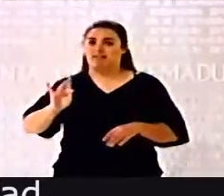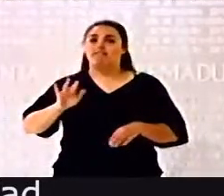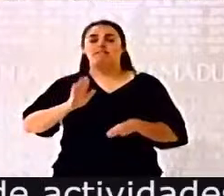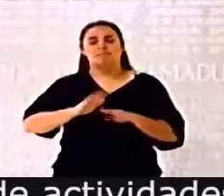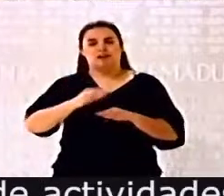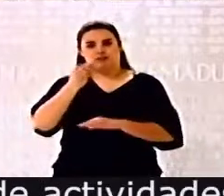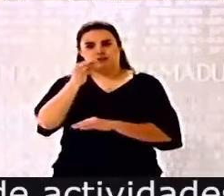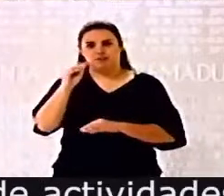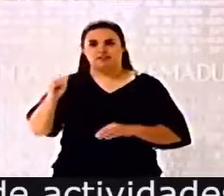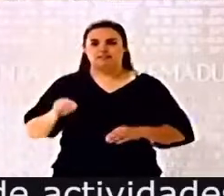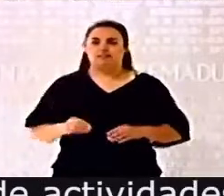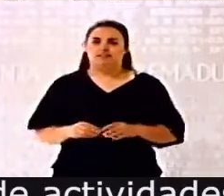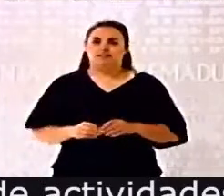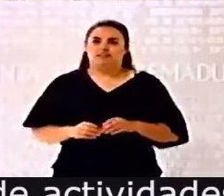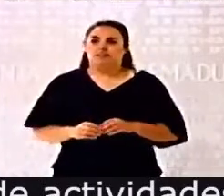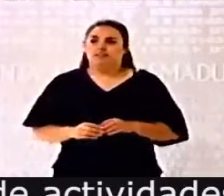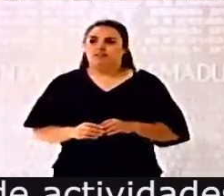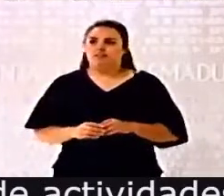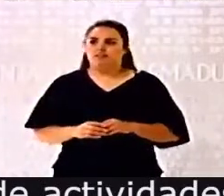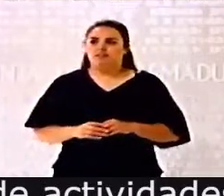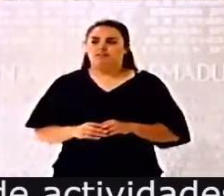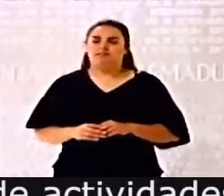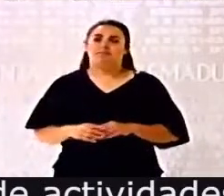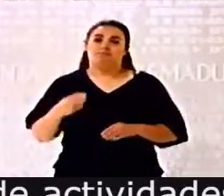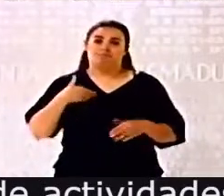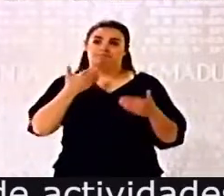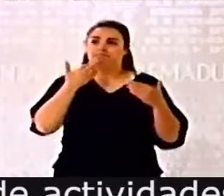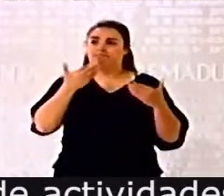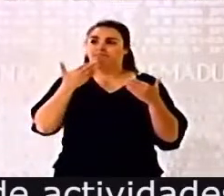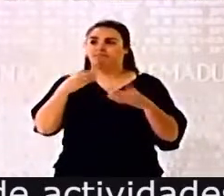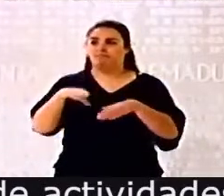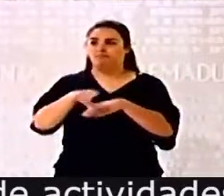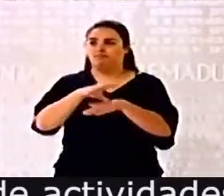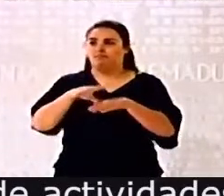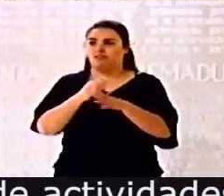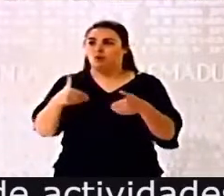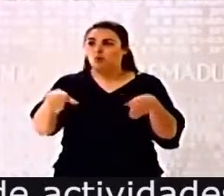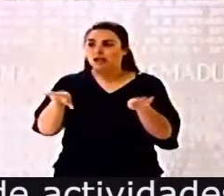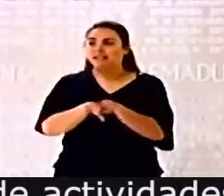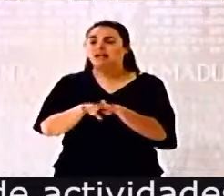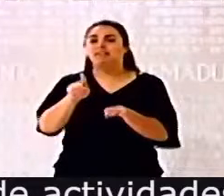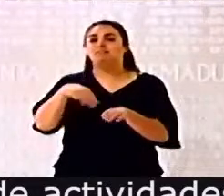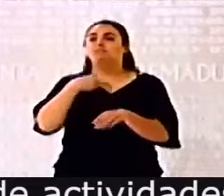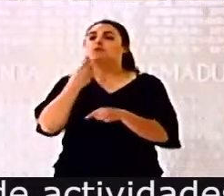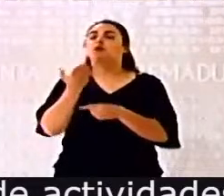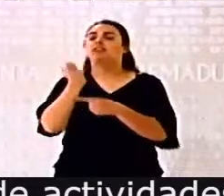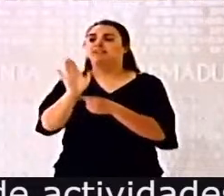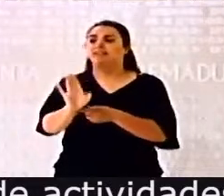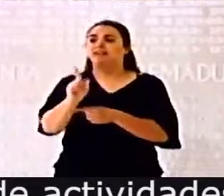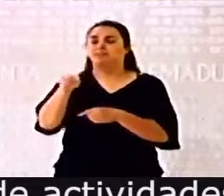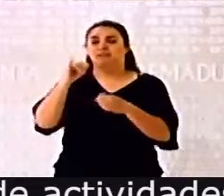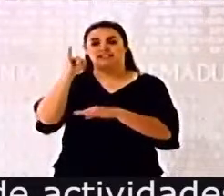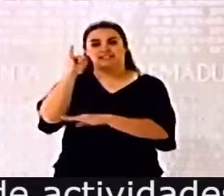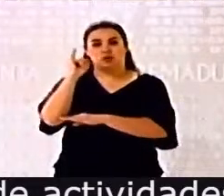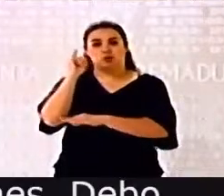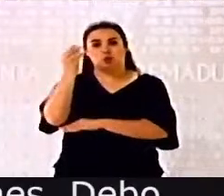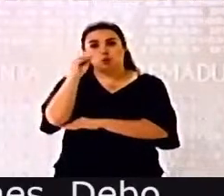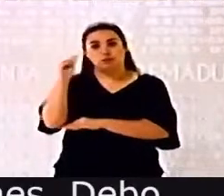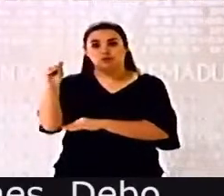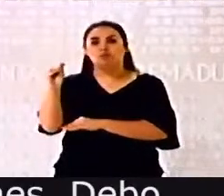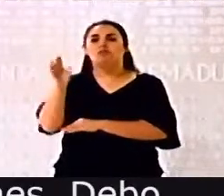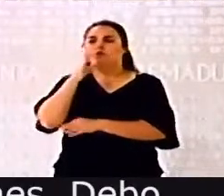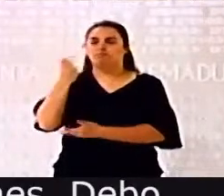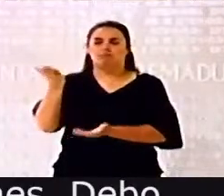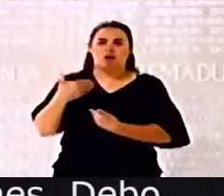los jóvenes. Le tengo que agradecer a la Consejería de Igualdad y Portavocía y al Instituto de la Juventud que nos